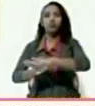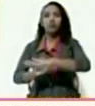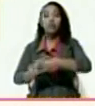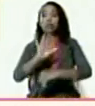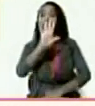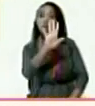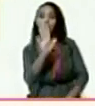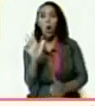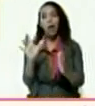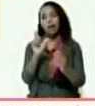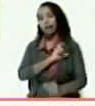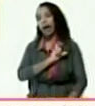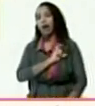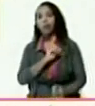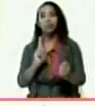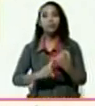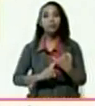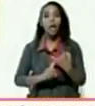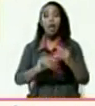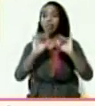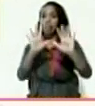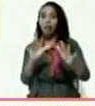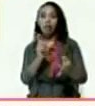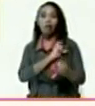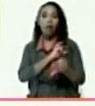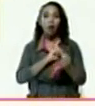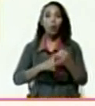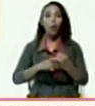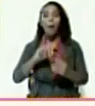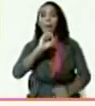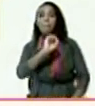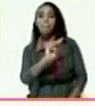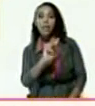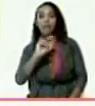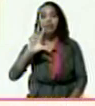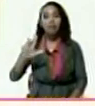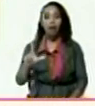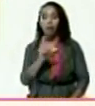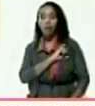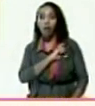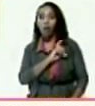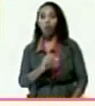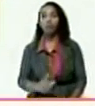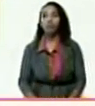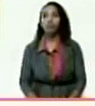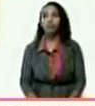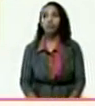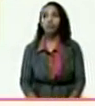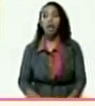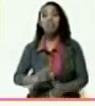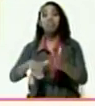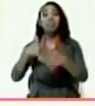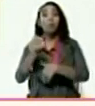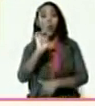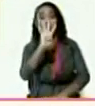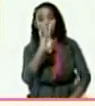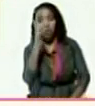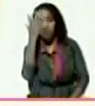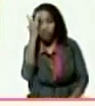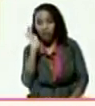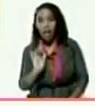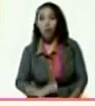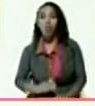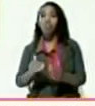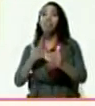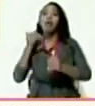5 de enero, 10 de enero, 23 de enero, después fue 4 de febrero,